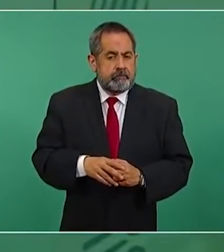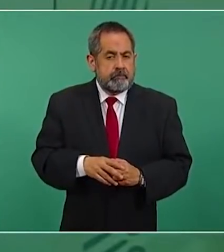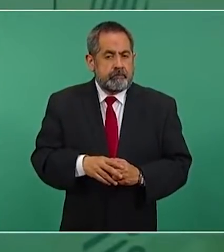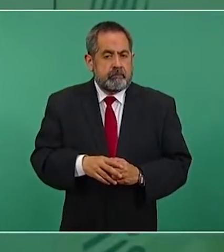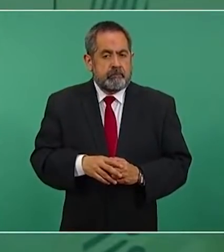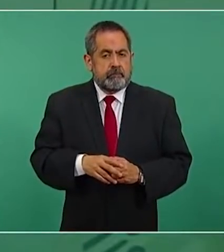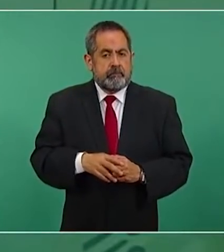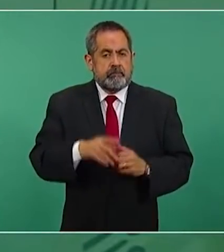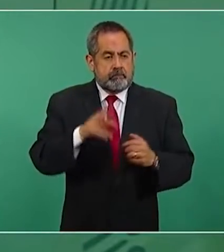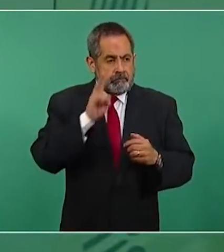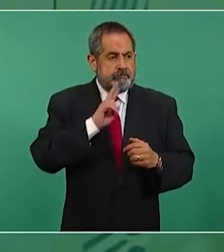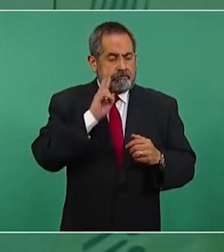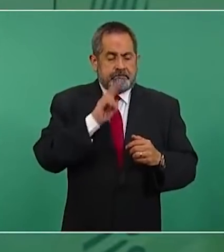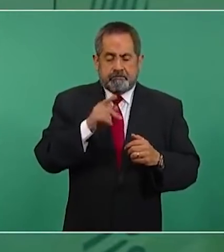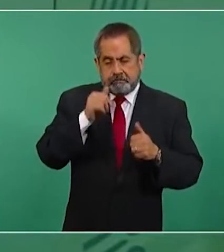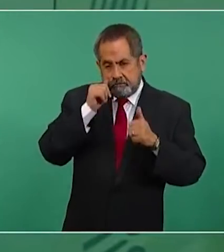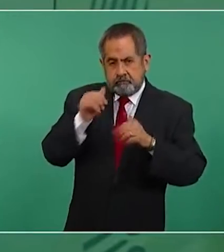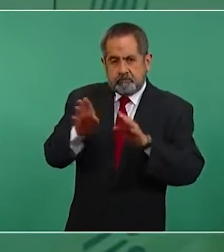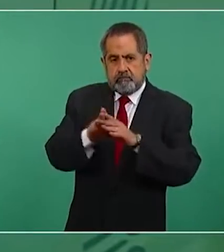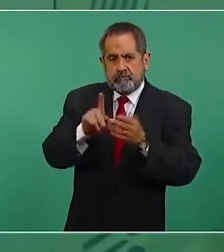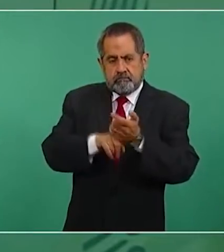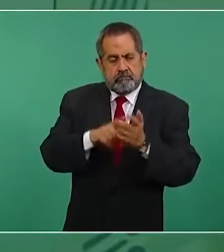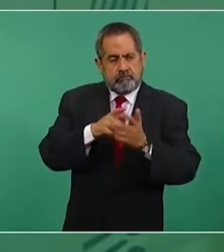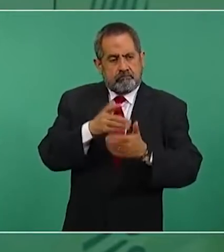darse un trato respetuoso